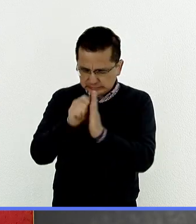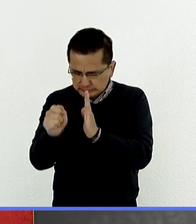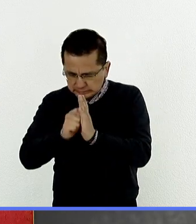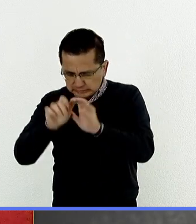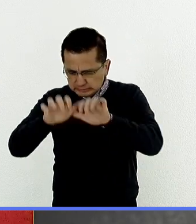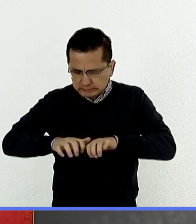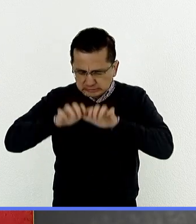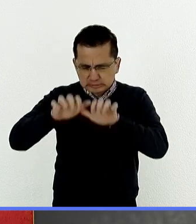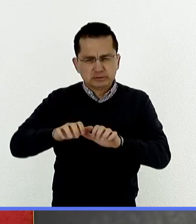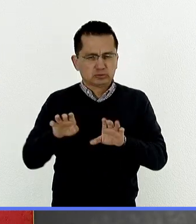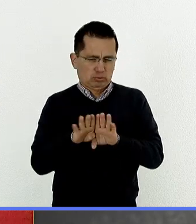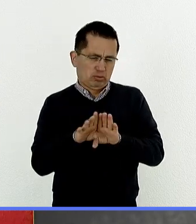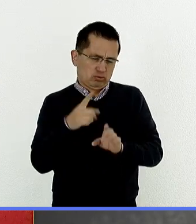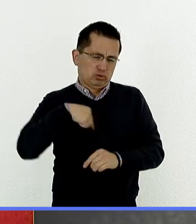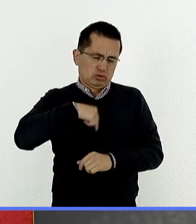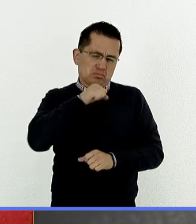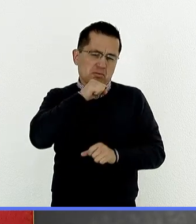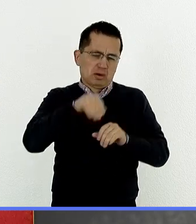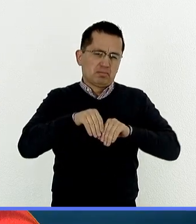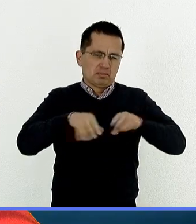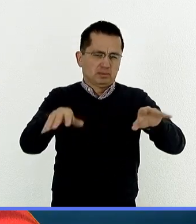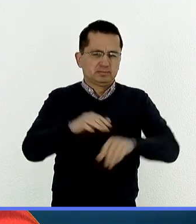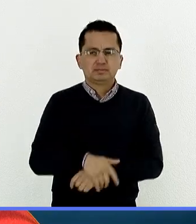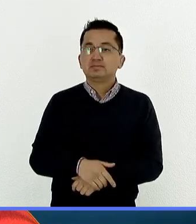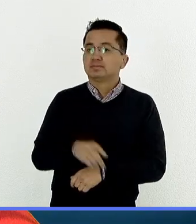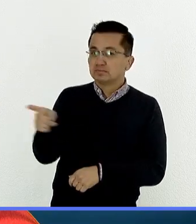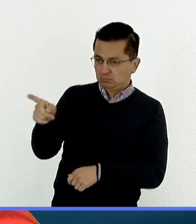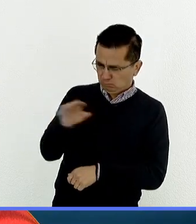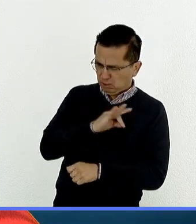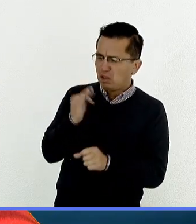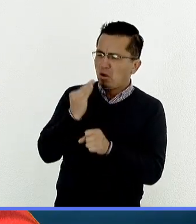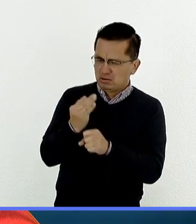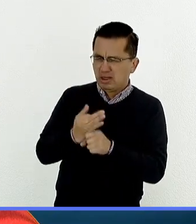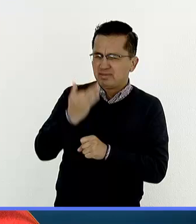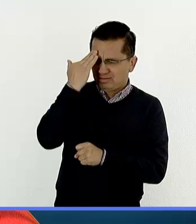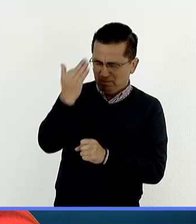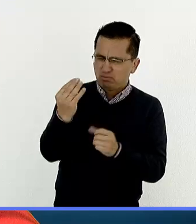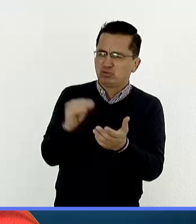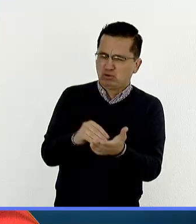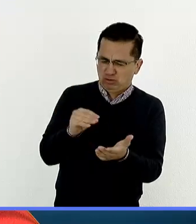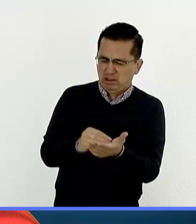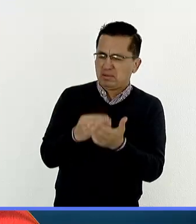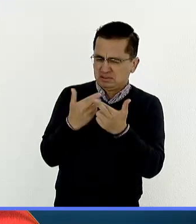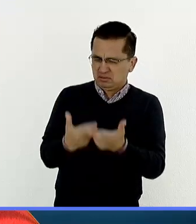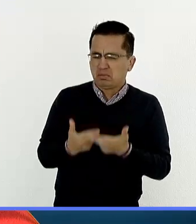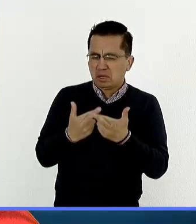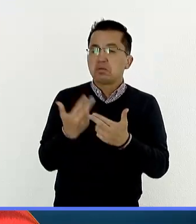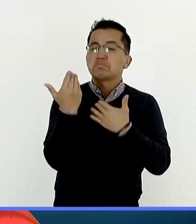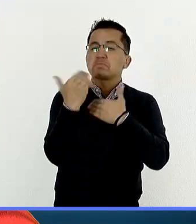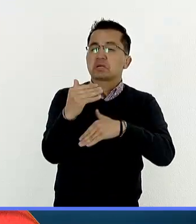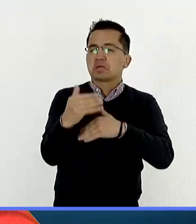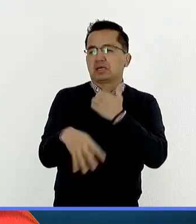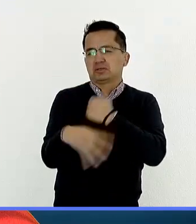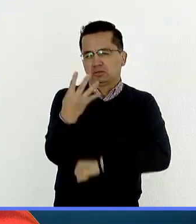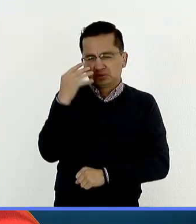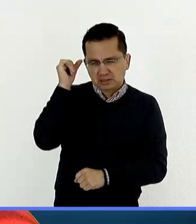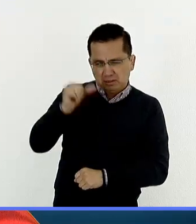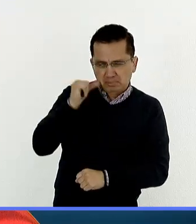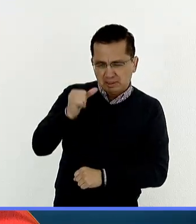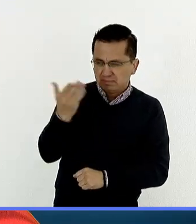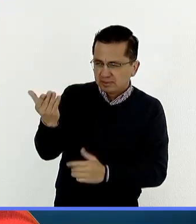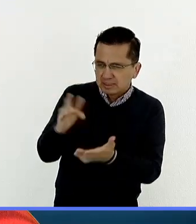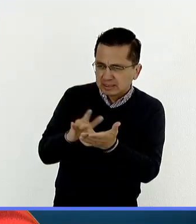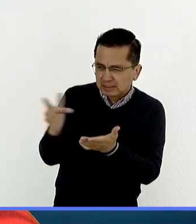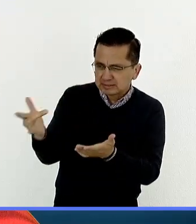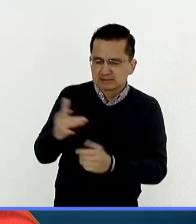del detalle de nuestra convocatoria que lo hagan ya tienen algún tiempo esta convocatoria cierra el 14 de abril Gracias doctor Muchas gracias